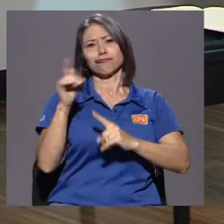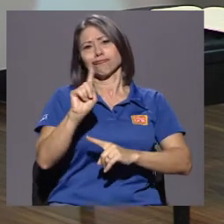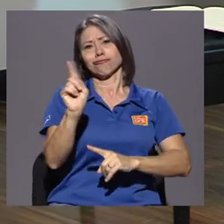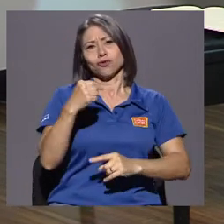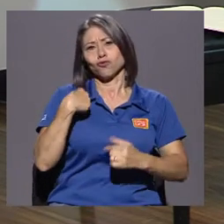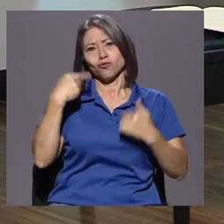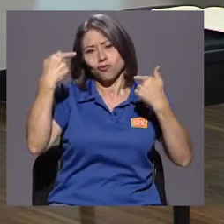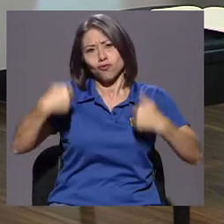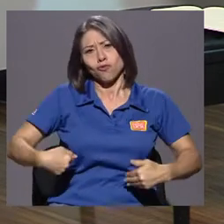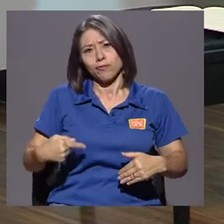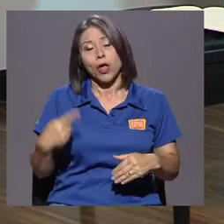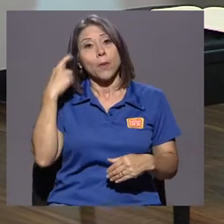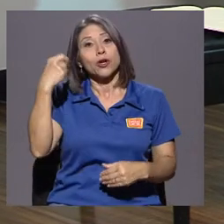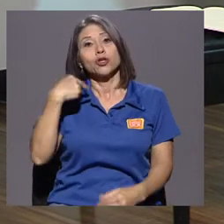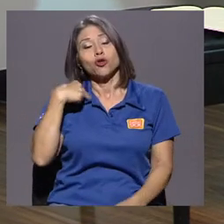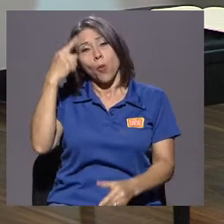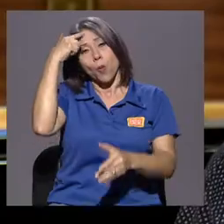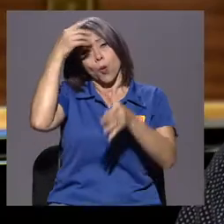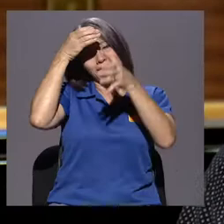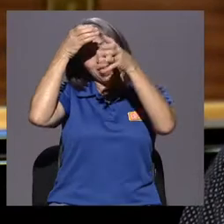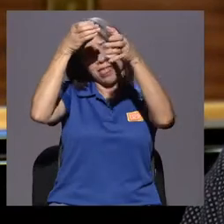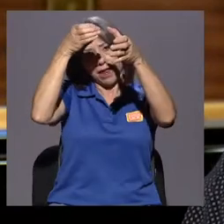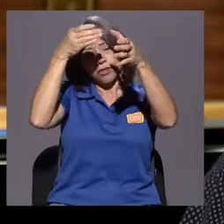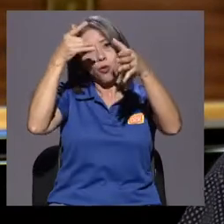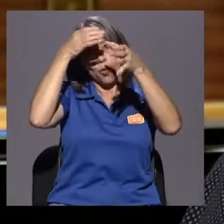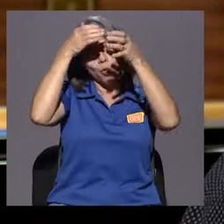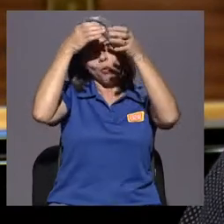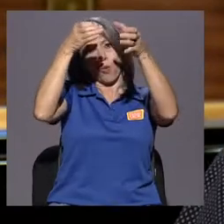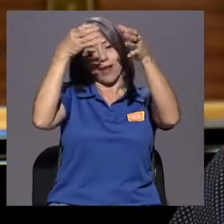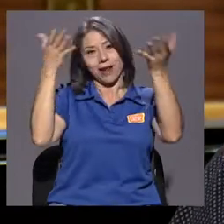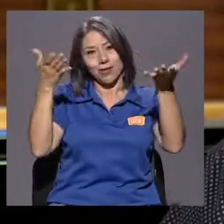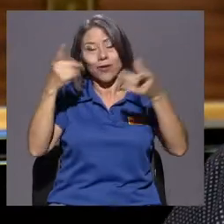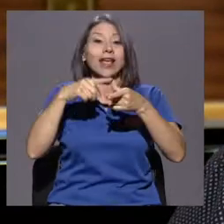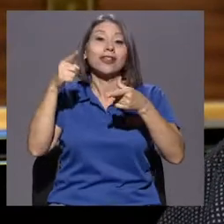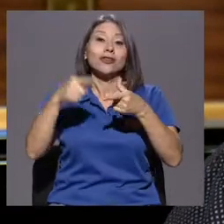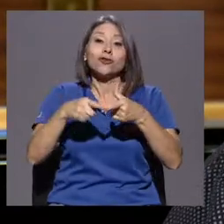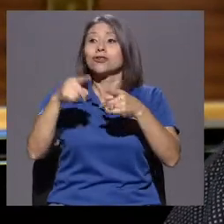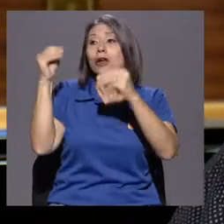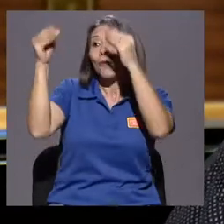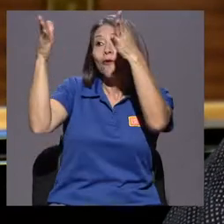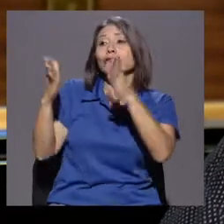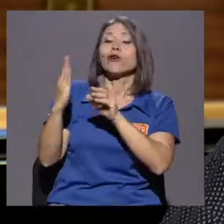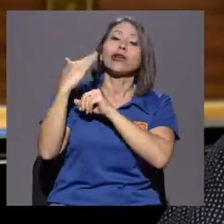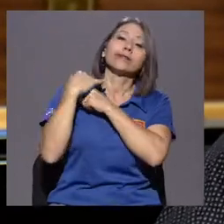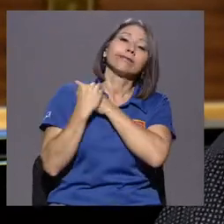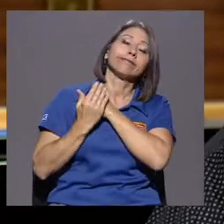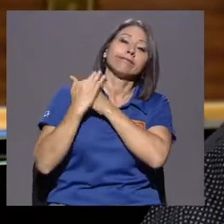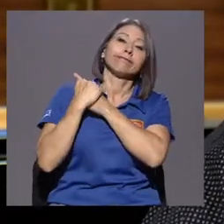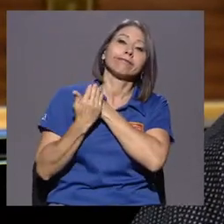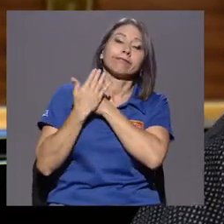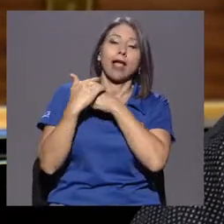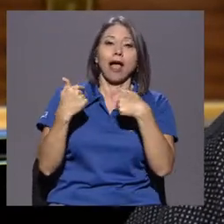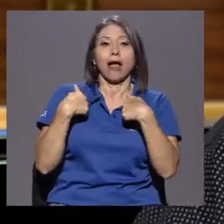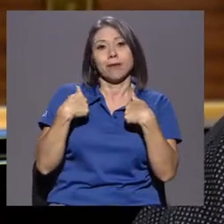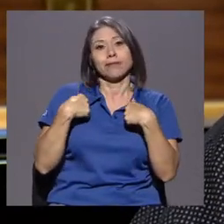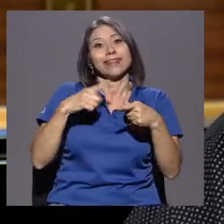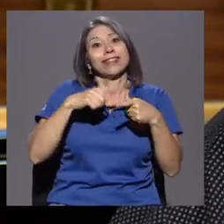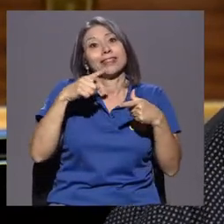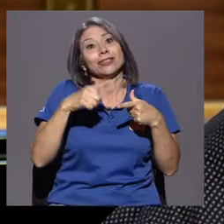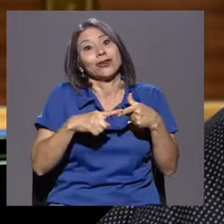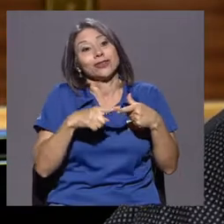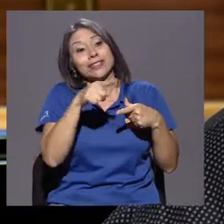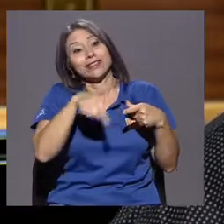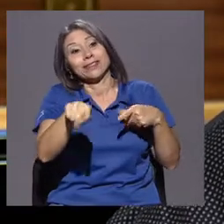popular no fui porque era muy lerdo era muy negro entonces era el mimado de los profesores lo cual supone necesariamente